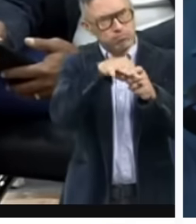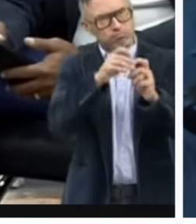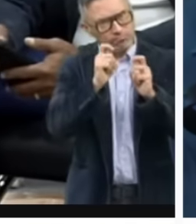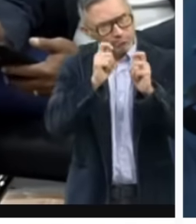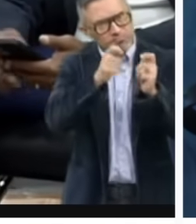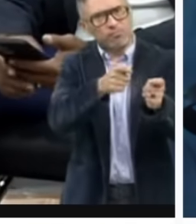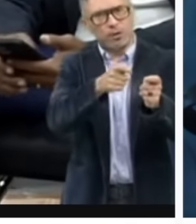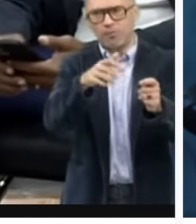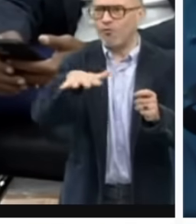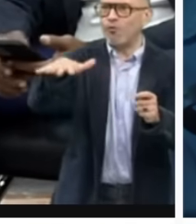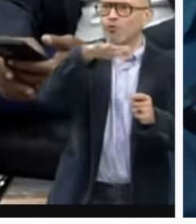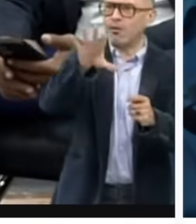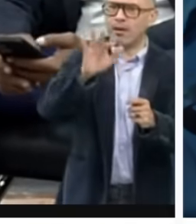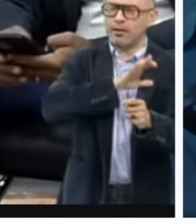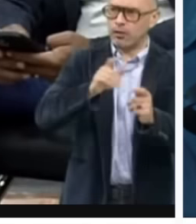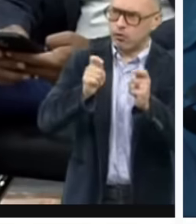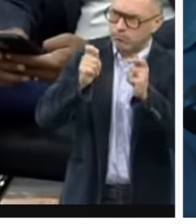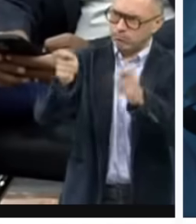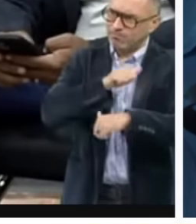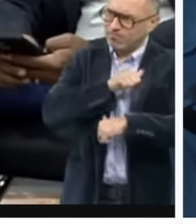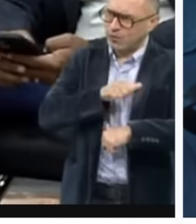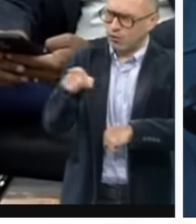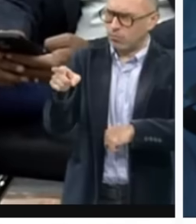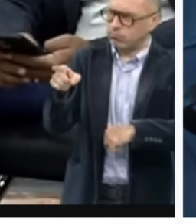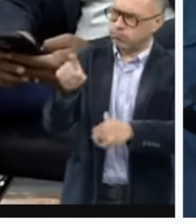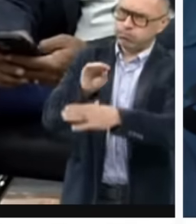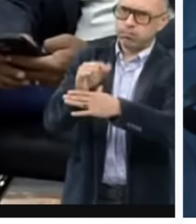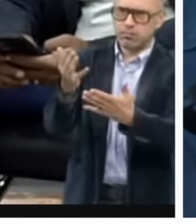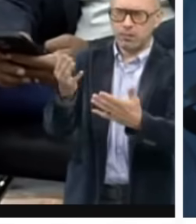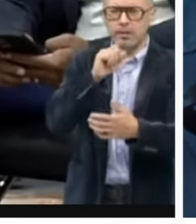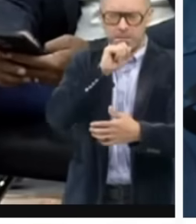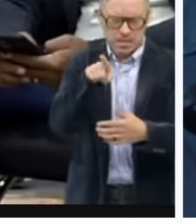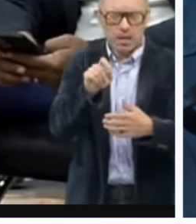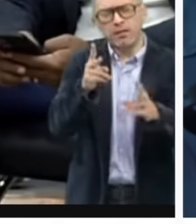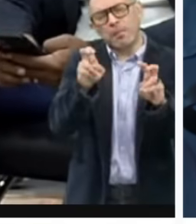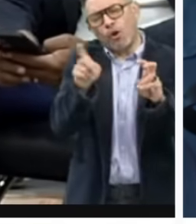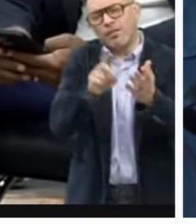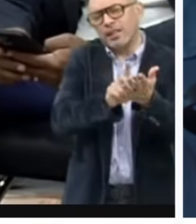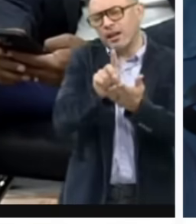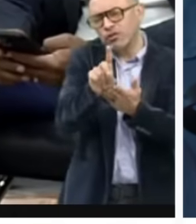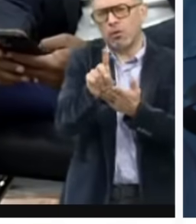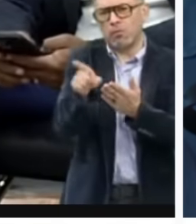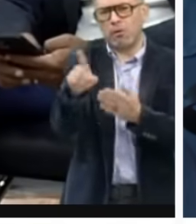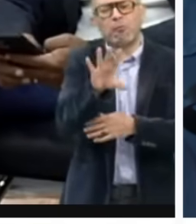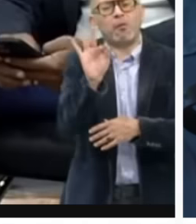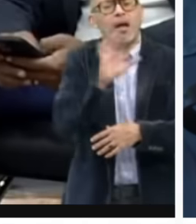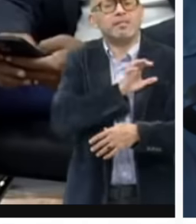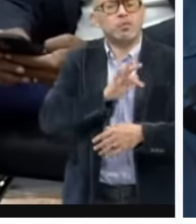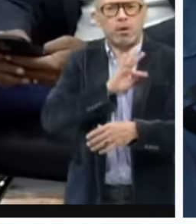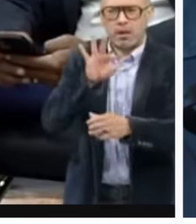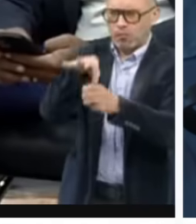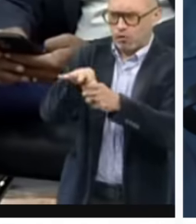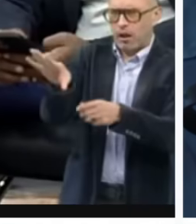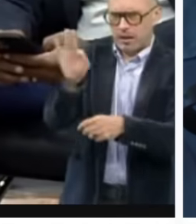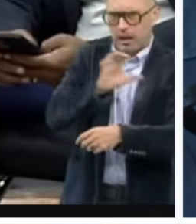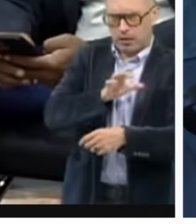representante popular. Sé que tiene que ver también con los derechos de votar y ser votado para cualquier cargo de elección, si se cumplen los requisitos,